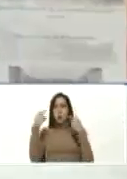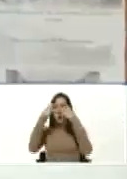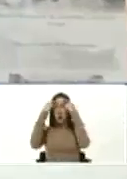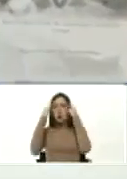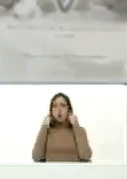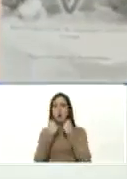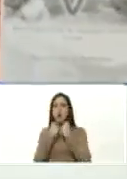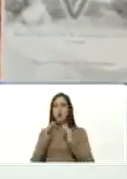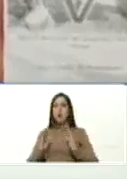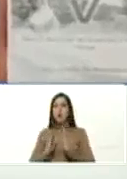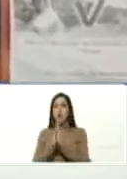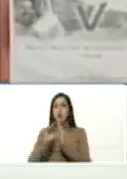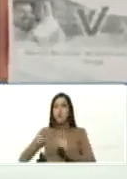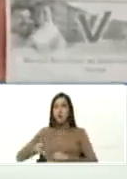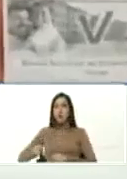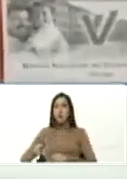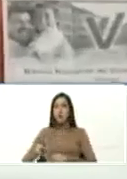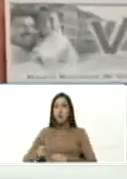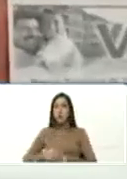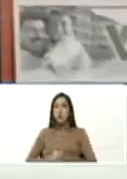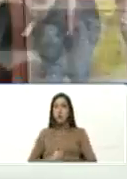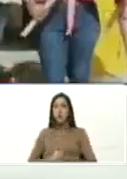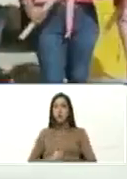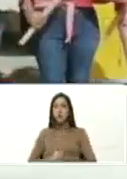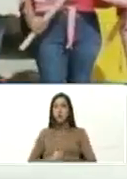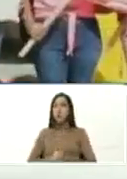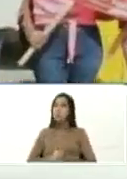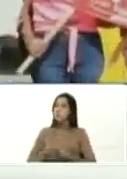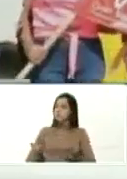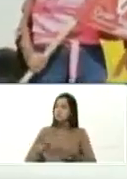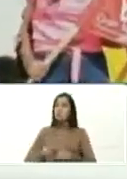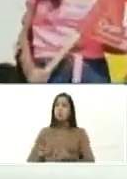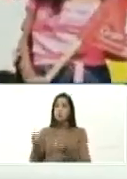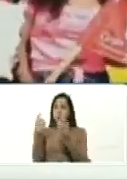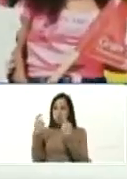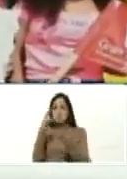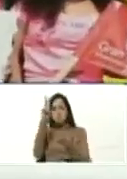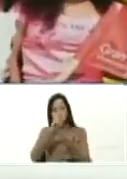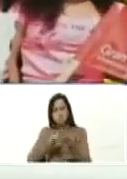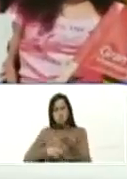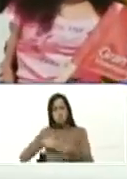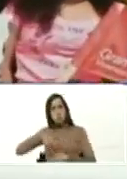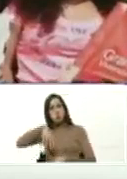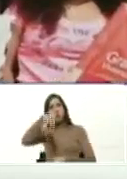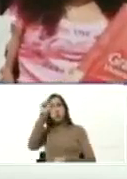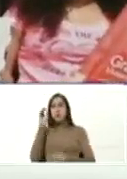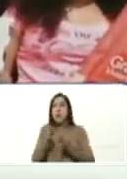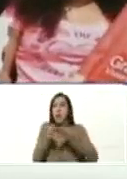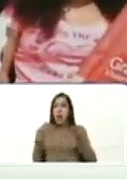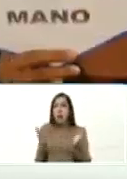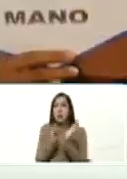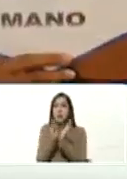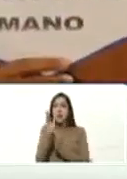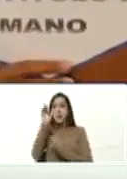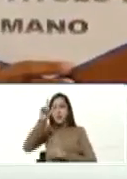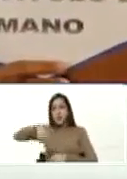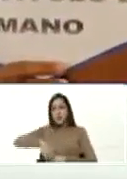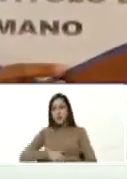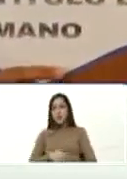Colegio San Pedro. Esas monjas me enseñaron a leer y aprendí a leer la Biblia, también